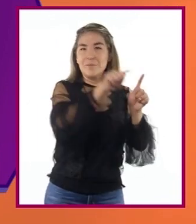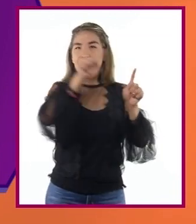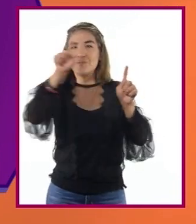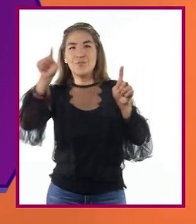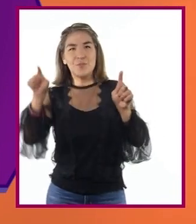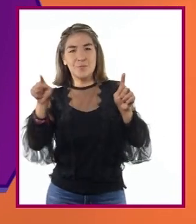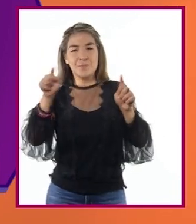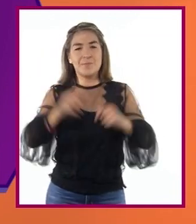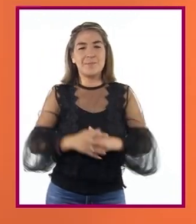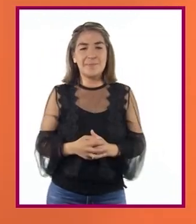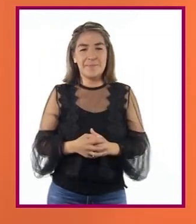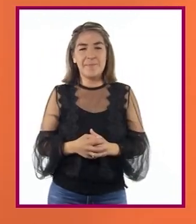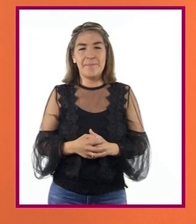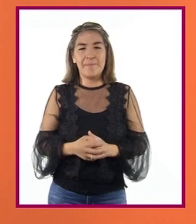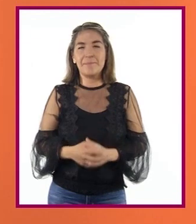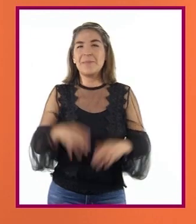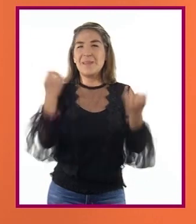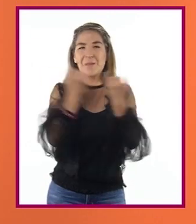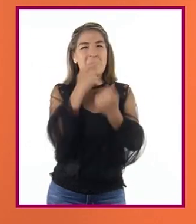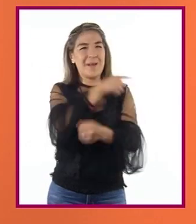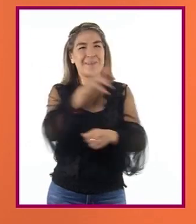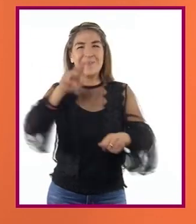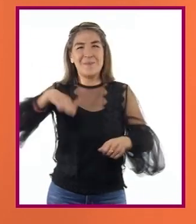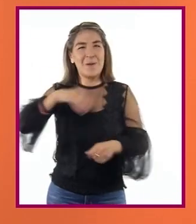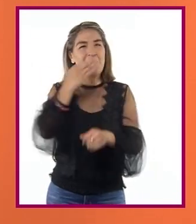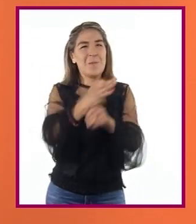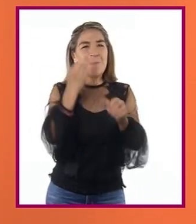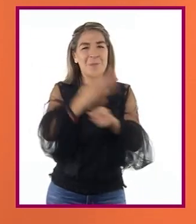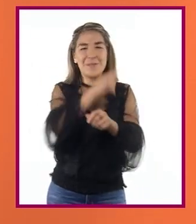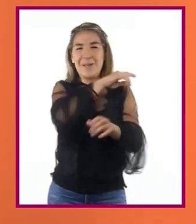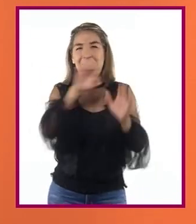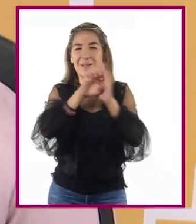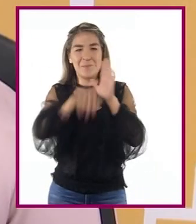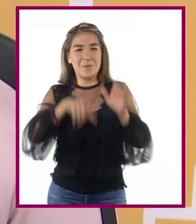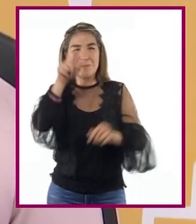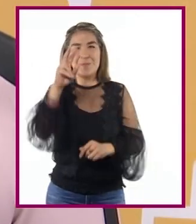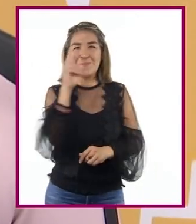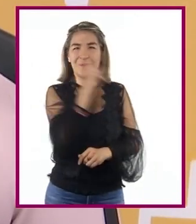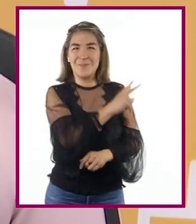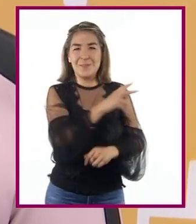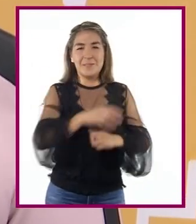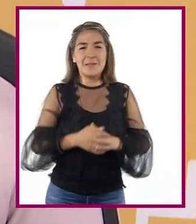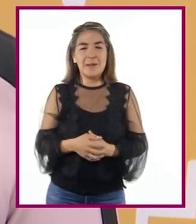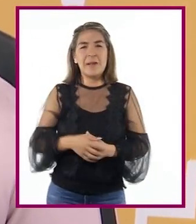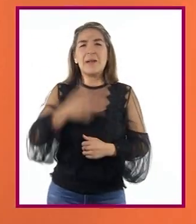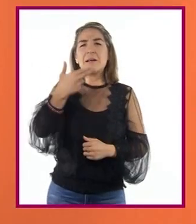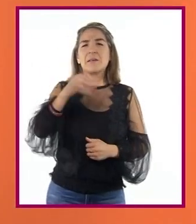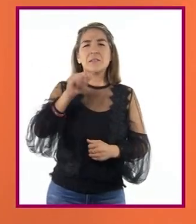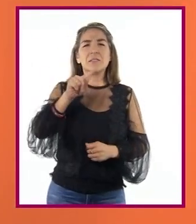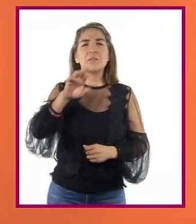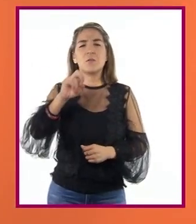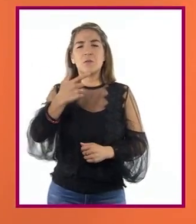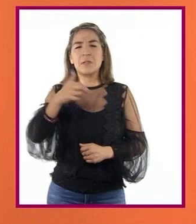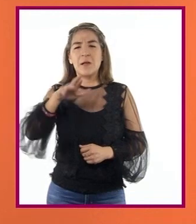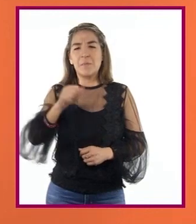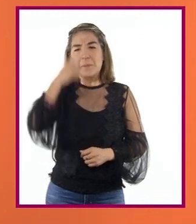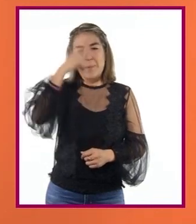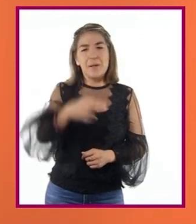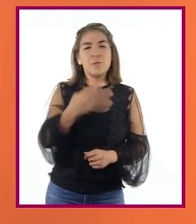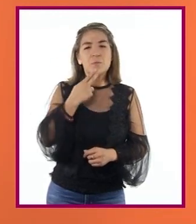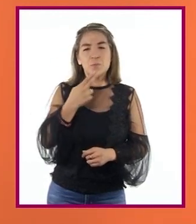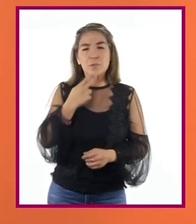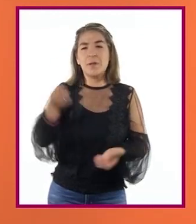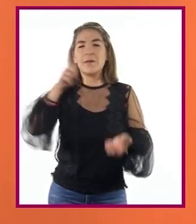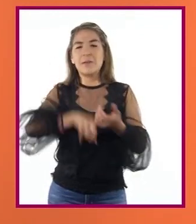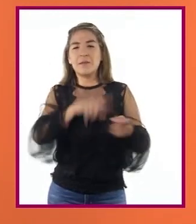mediante segmentos, como se mostró en el ejemplo anterior. El histograma se utiliza